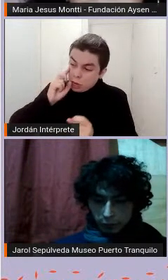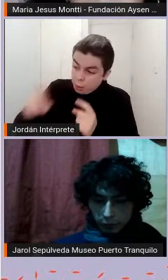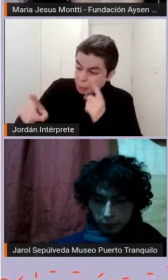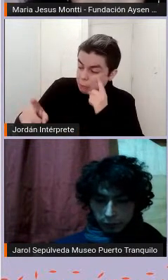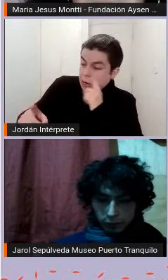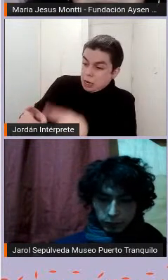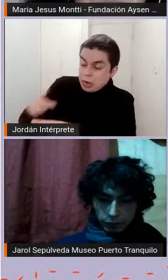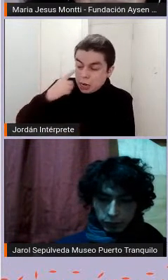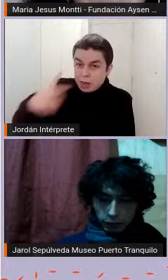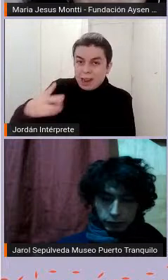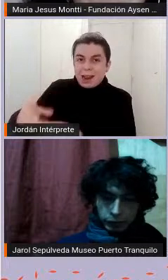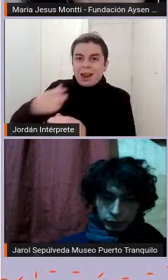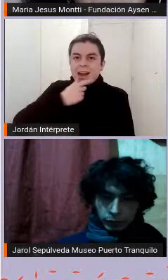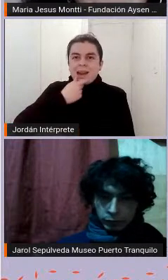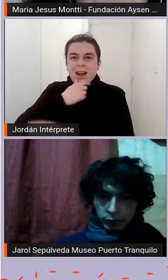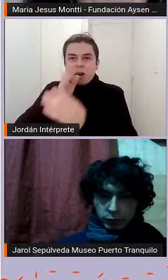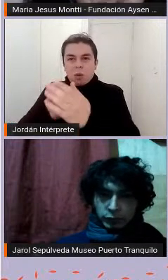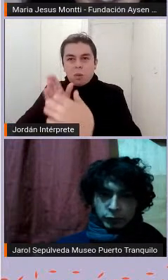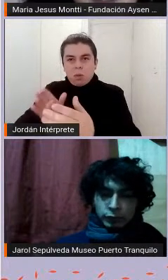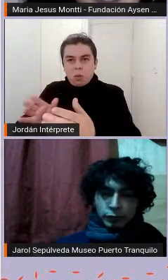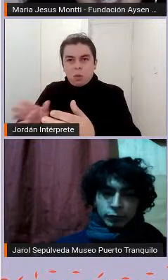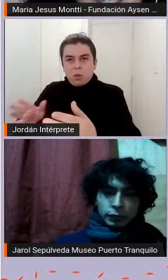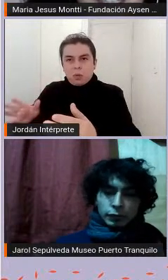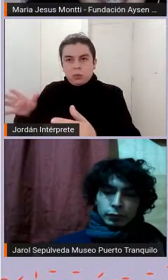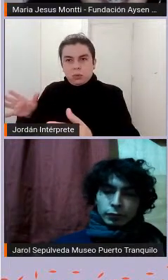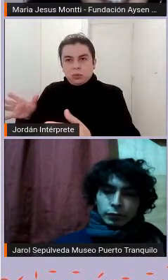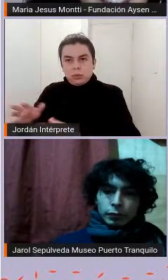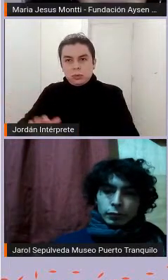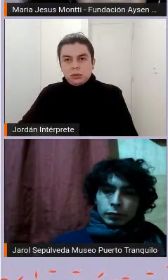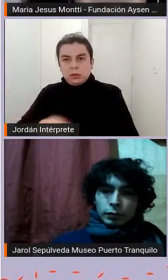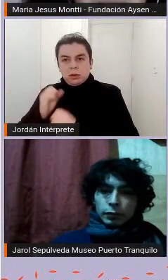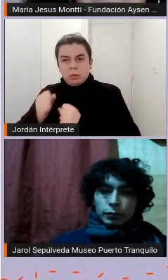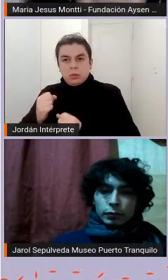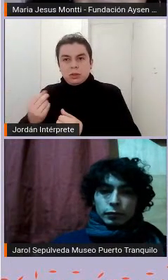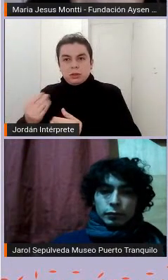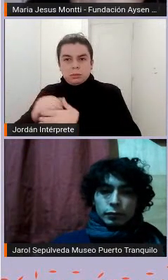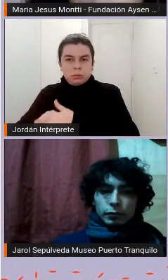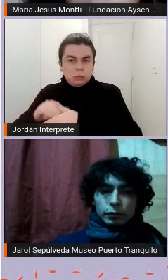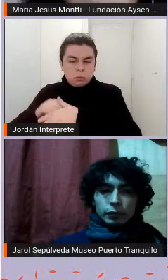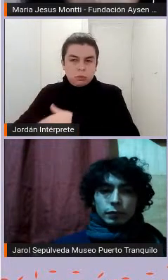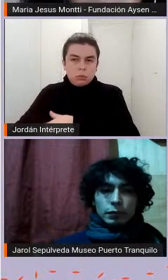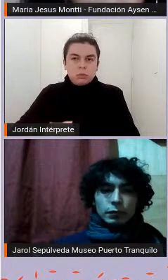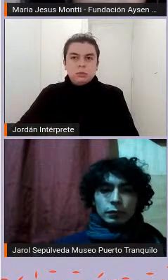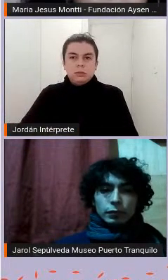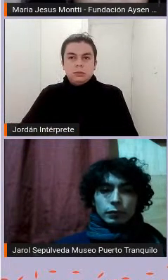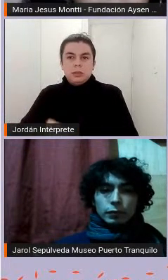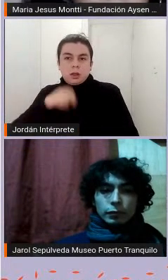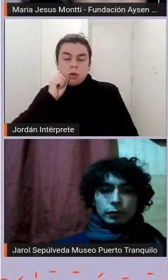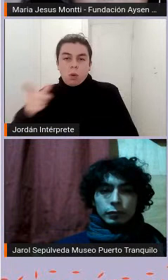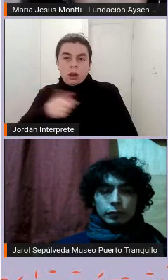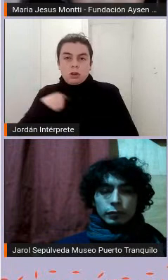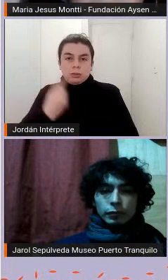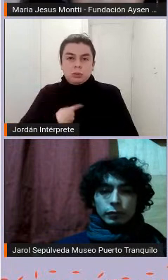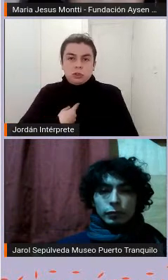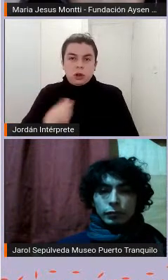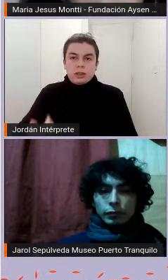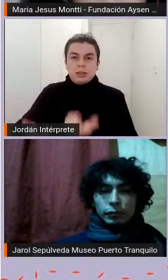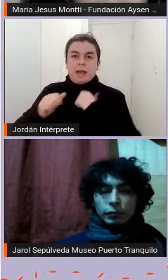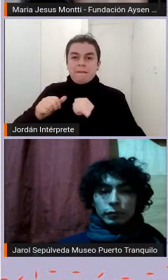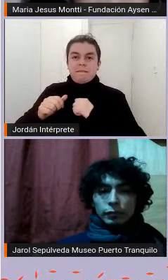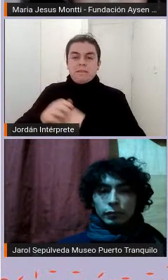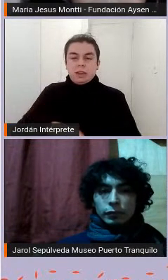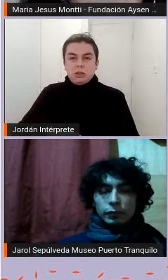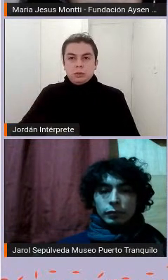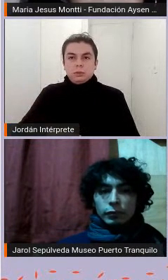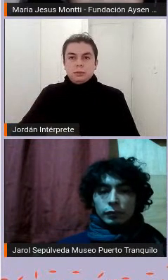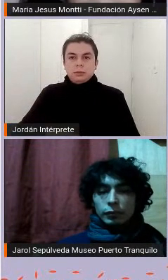proceso de conservación de los huesos. Los principales desafíos que tenemos como equipo es